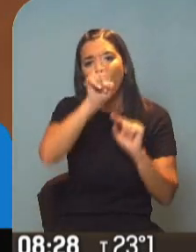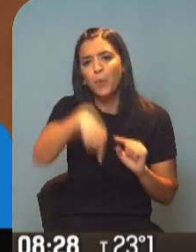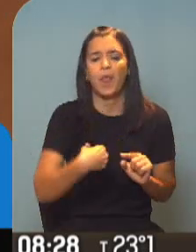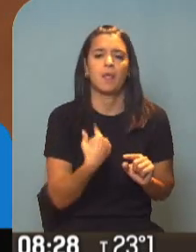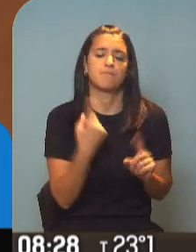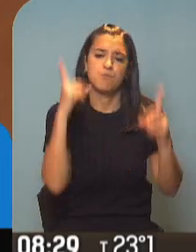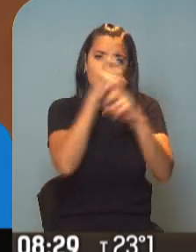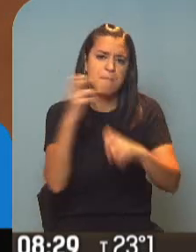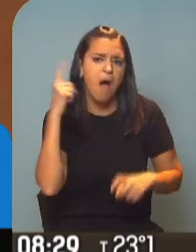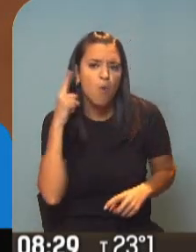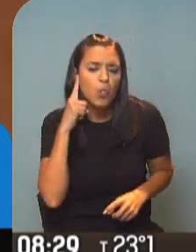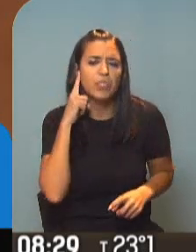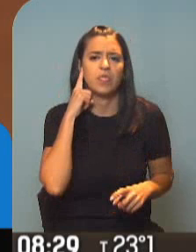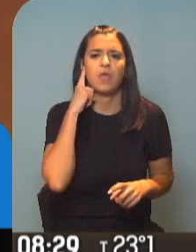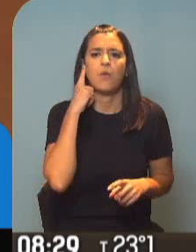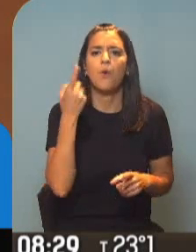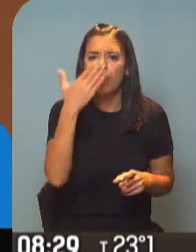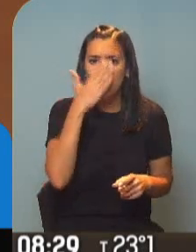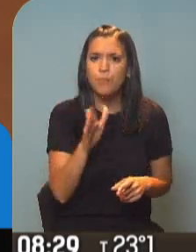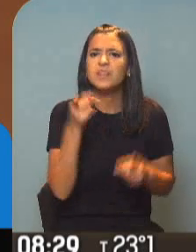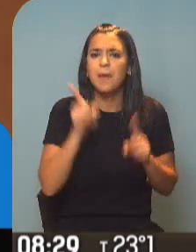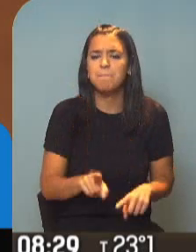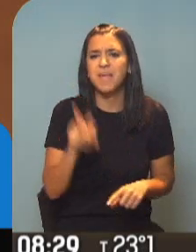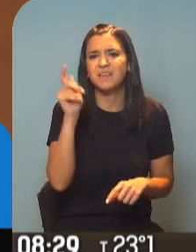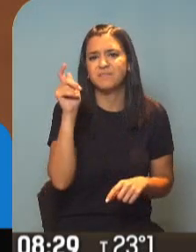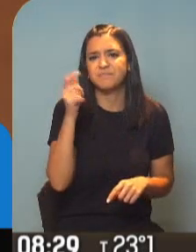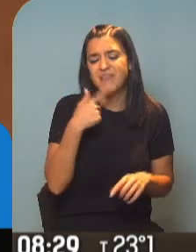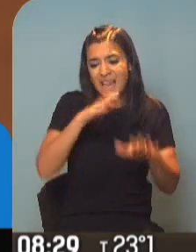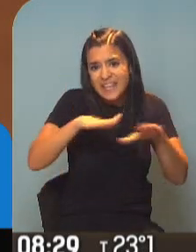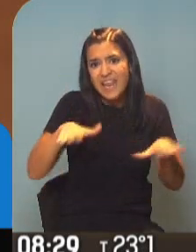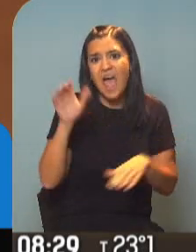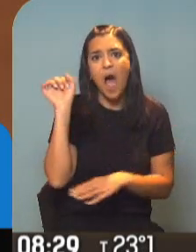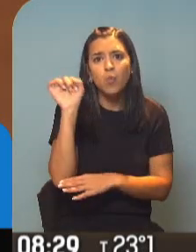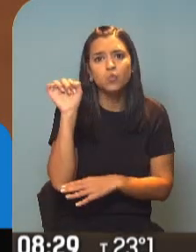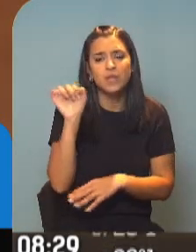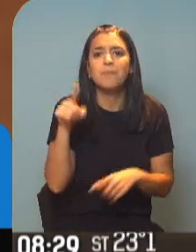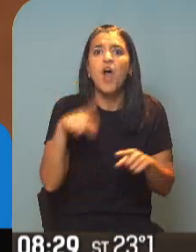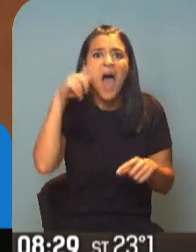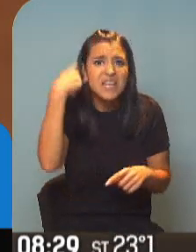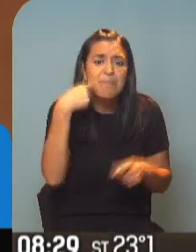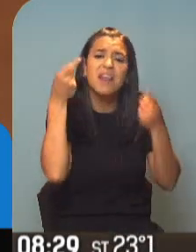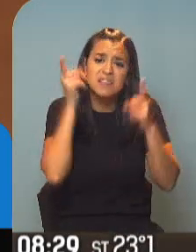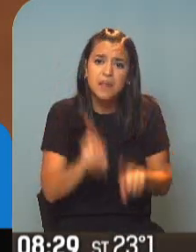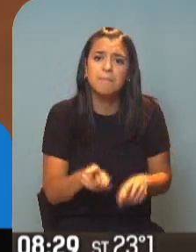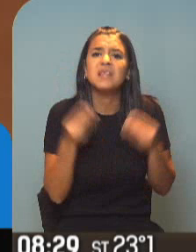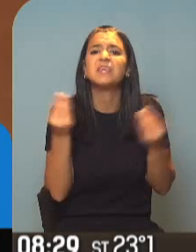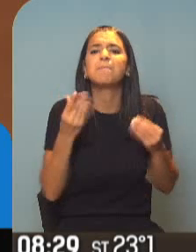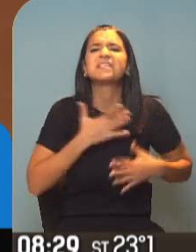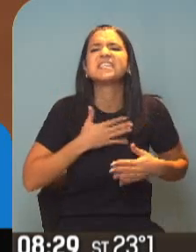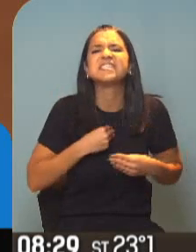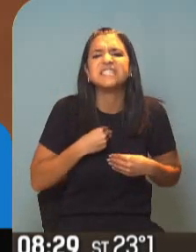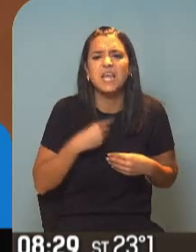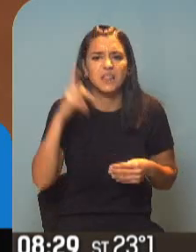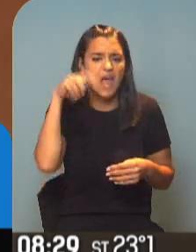auditivos dee podemos hablar de los niños autistas pero en este momento de animales ni más ni menos que de nuestros animales que les pasa a nuestros